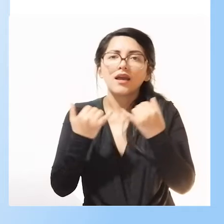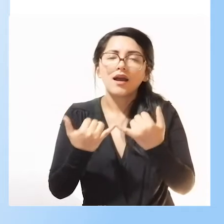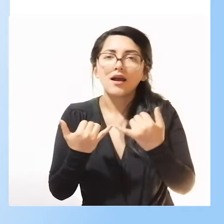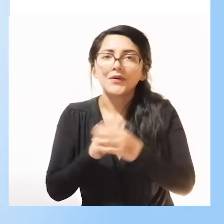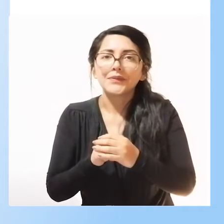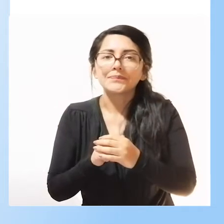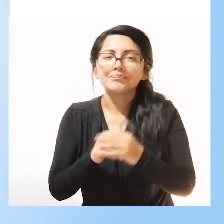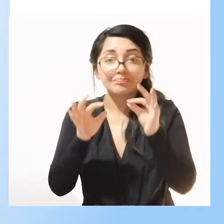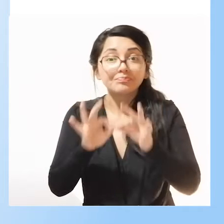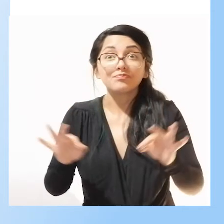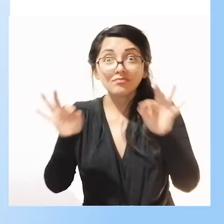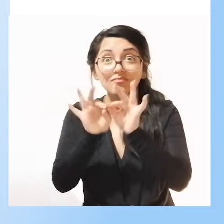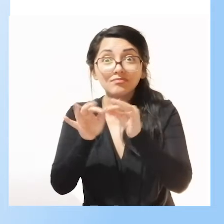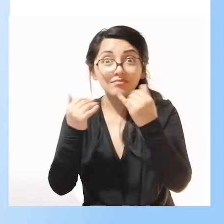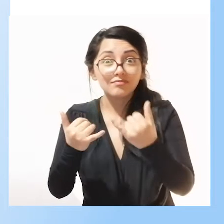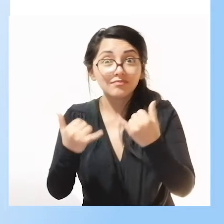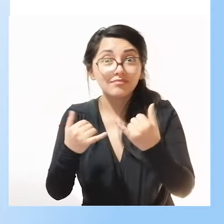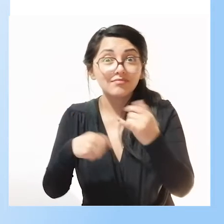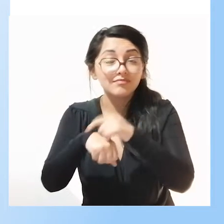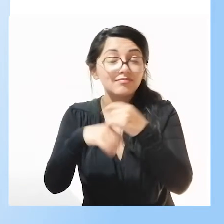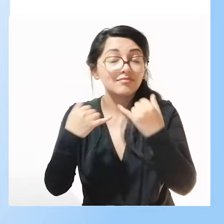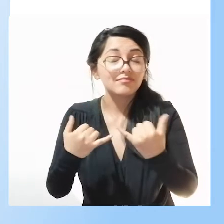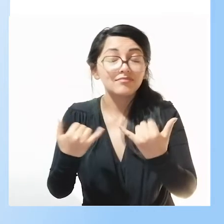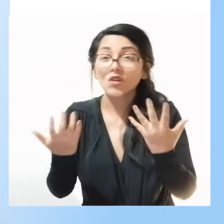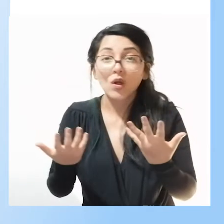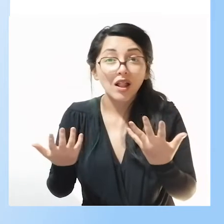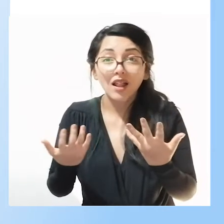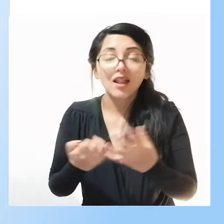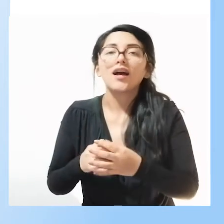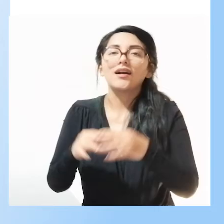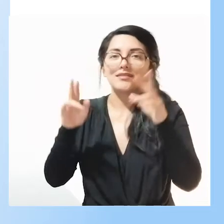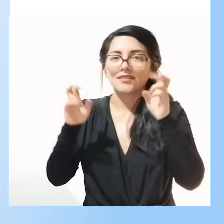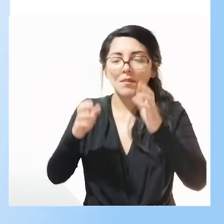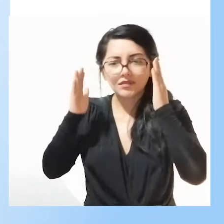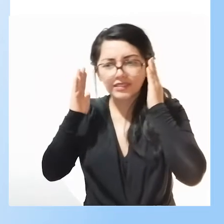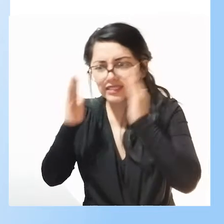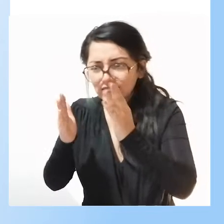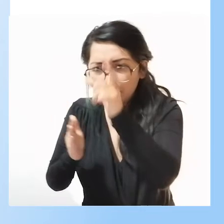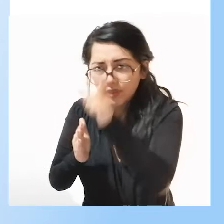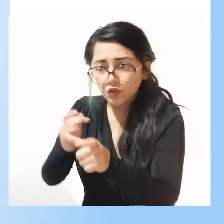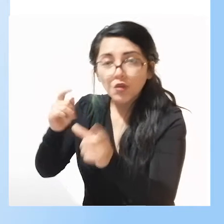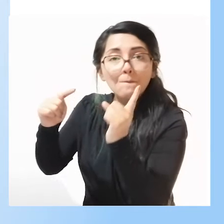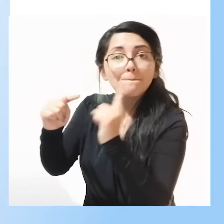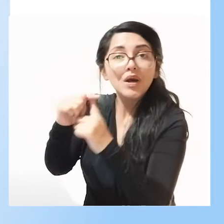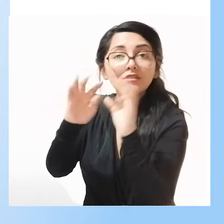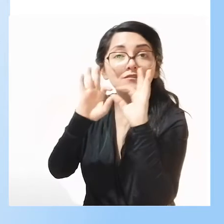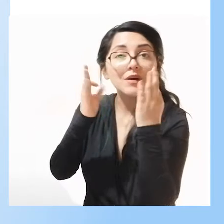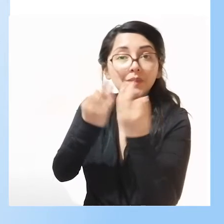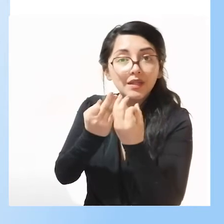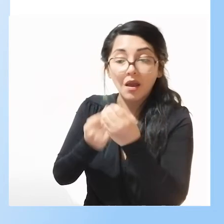actualidad y que es un elemento de calidad es el centrado en la persona y en la familia. Es decir, la persona tiene